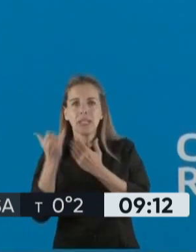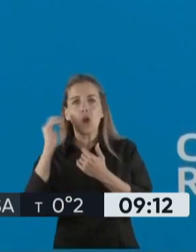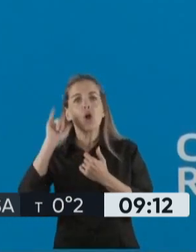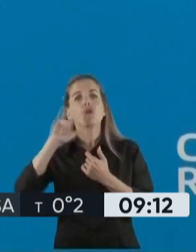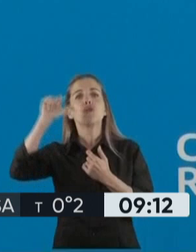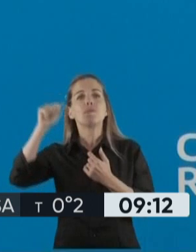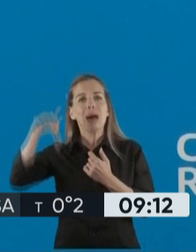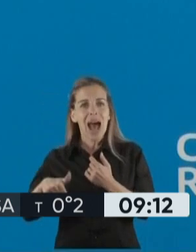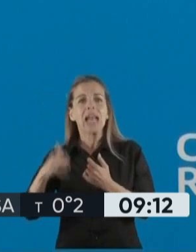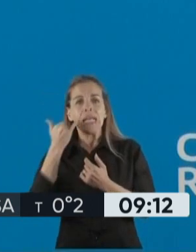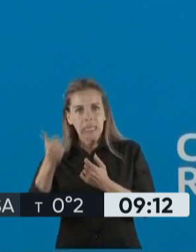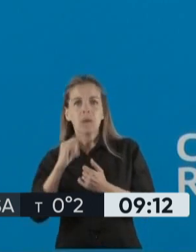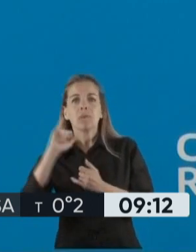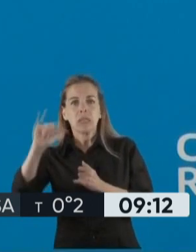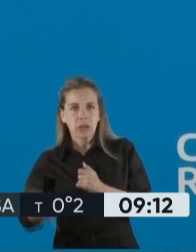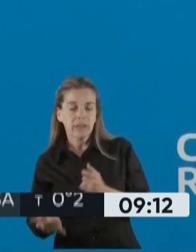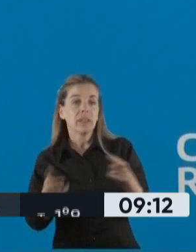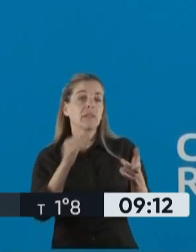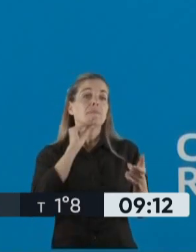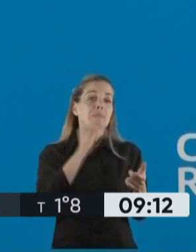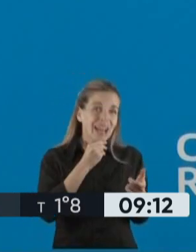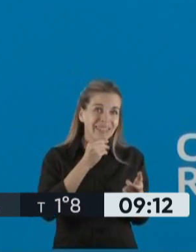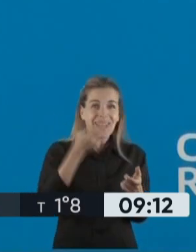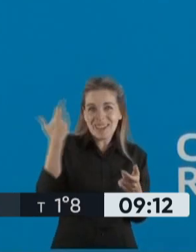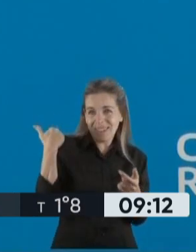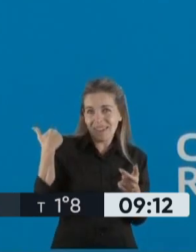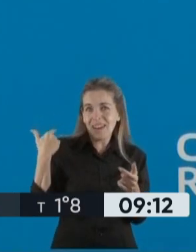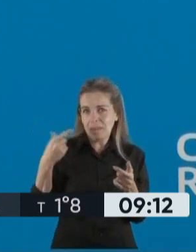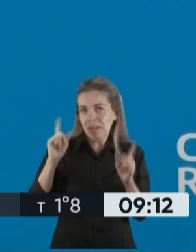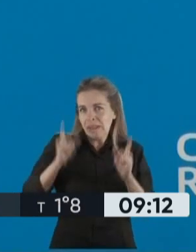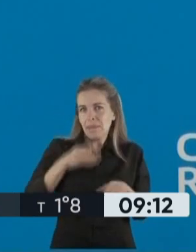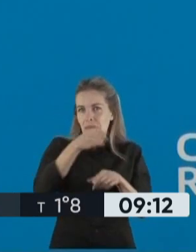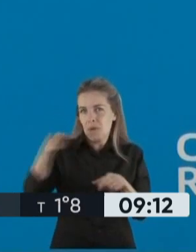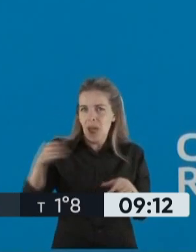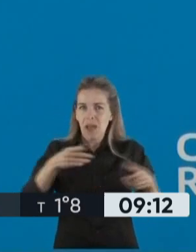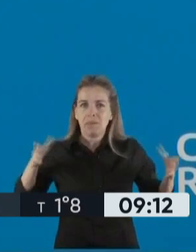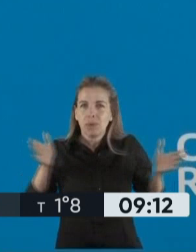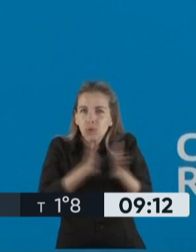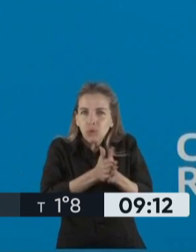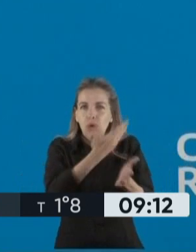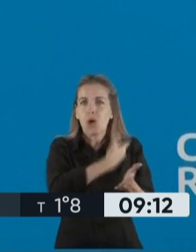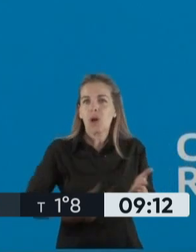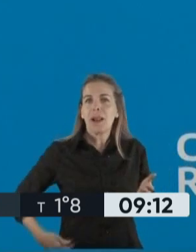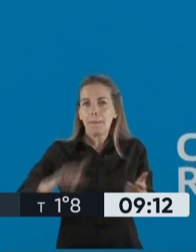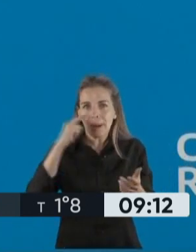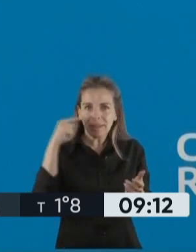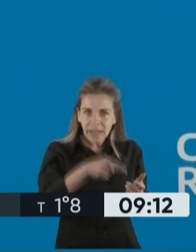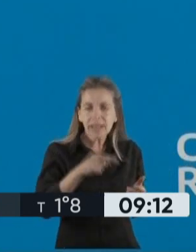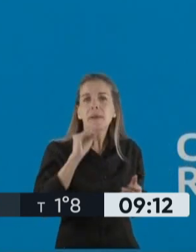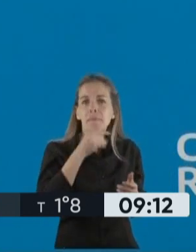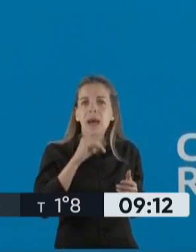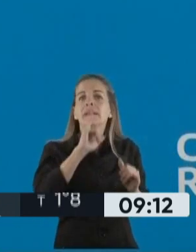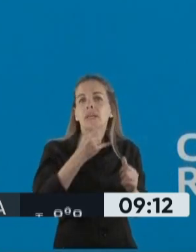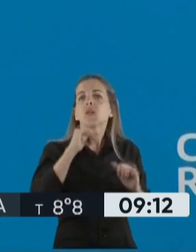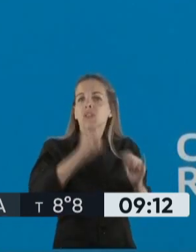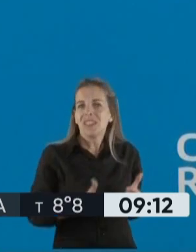y el titular de la Cámara de Diputados, que estuvo también ayer compartiendo los festejos patrios con el presidente, insiste con este tema porque tanto a